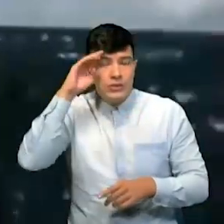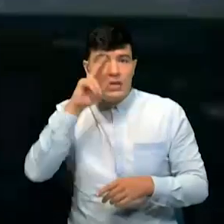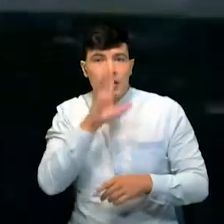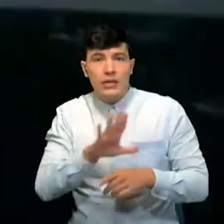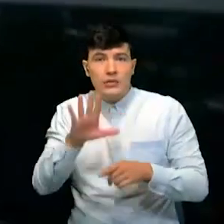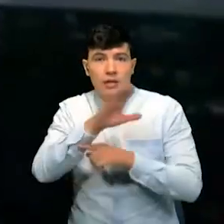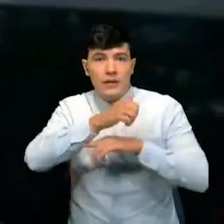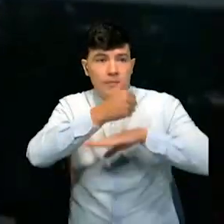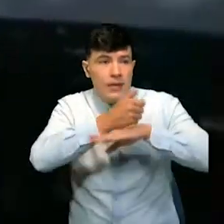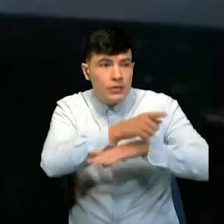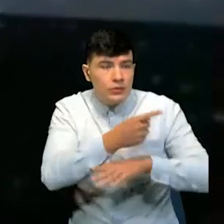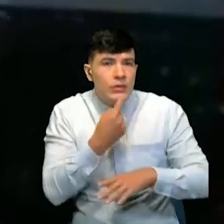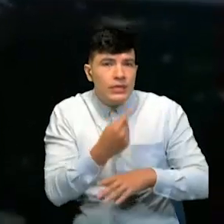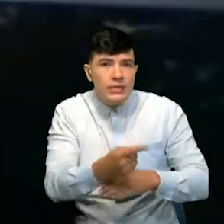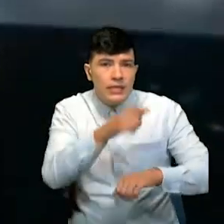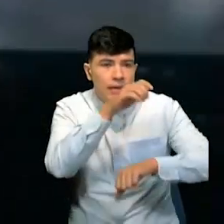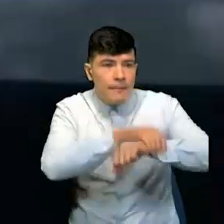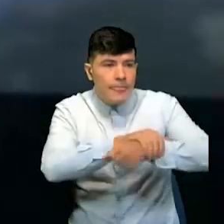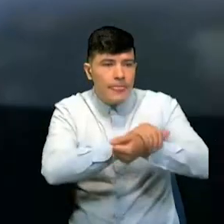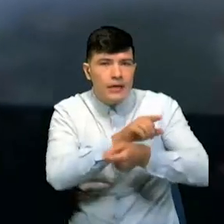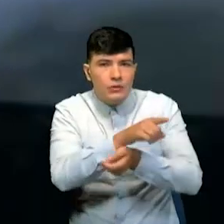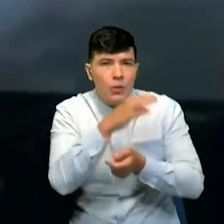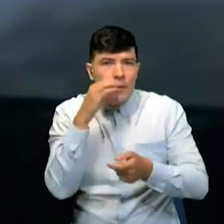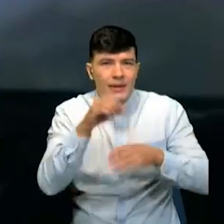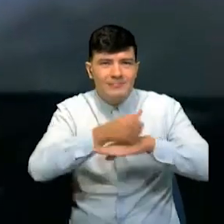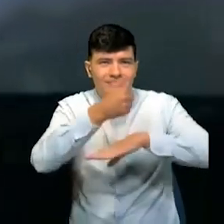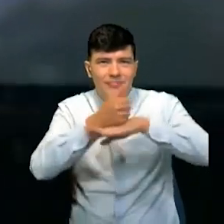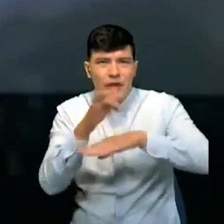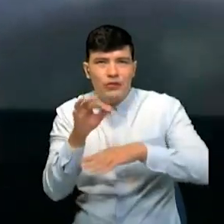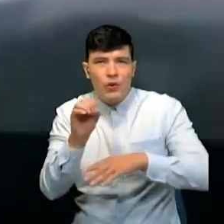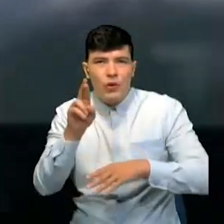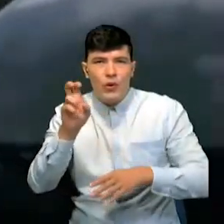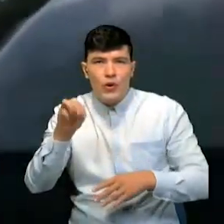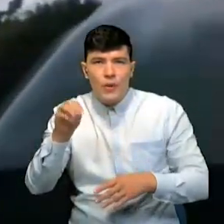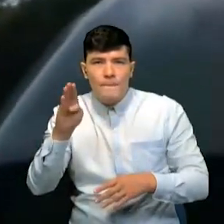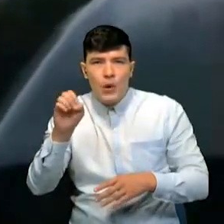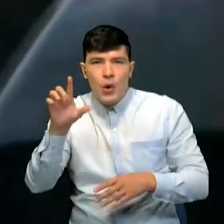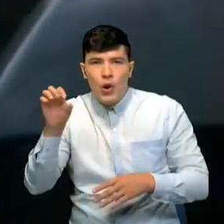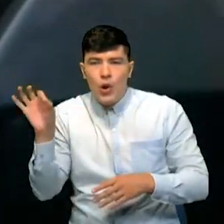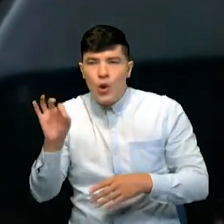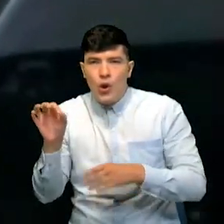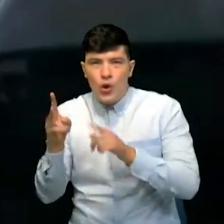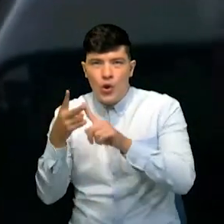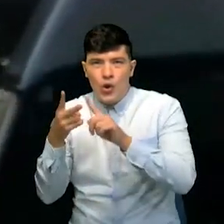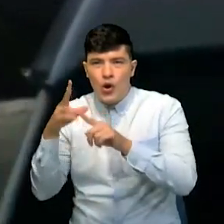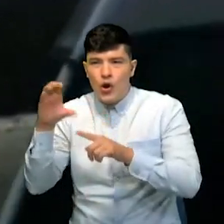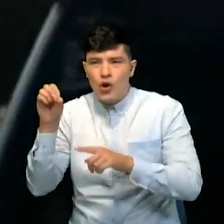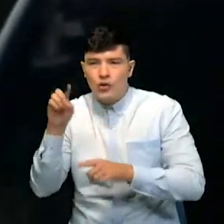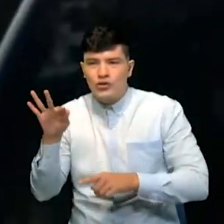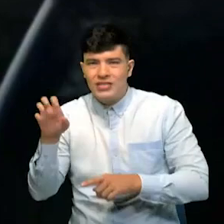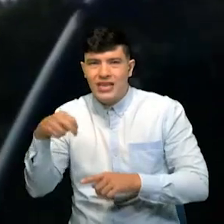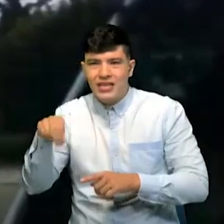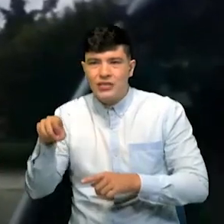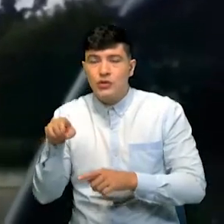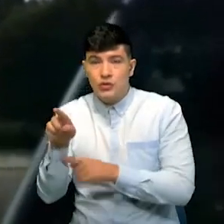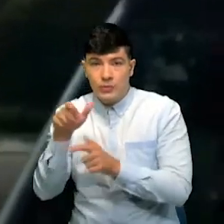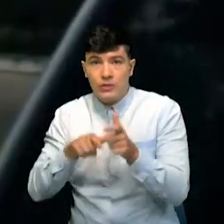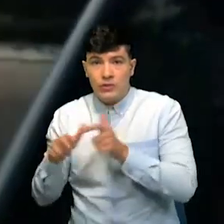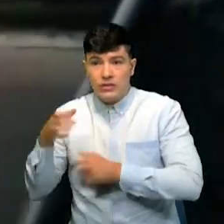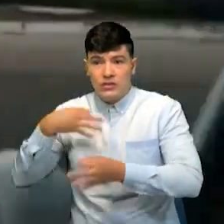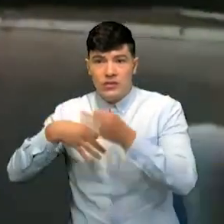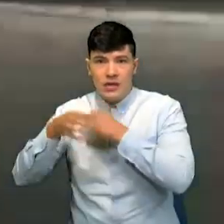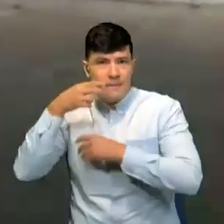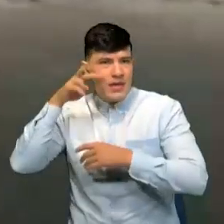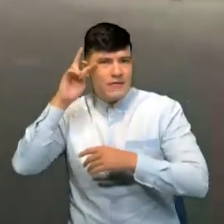logró la captura de Torombolo y El Costeño, los alias de estas dos personas, quienes portaban uniformes militares y armas